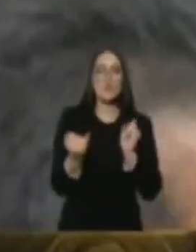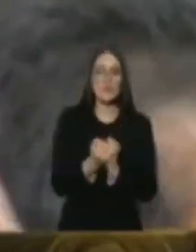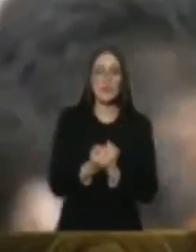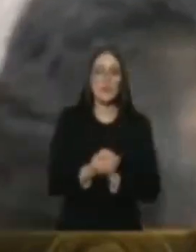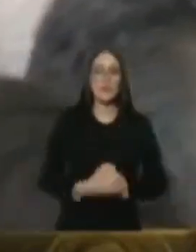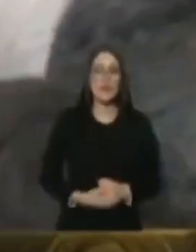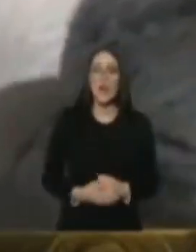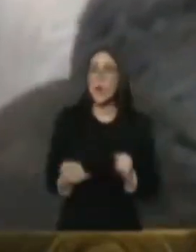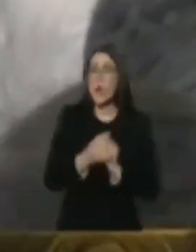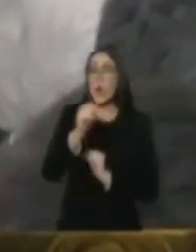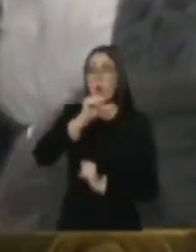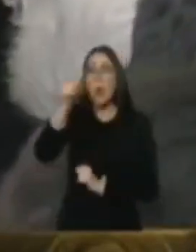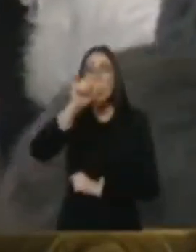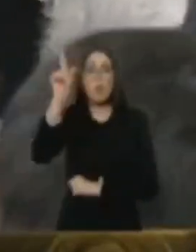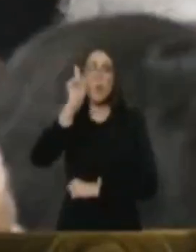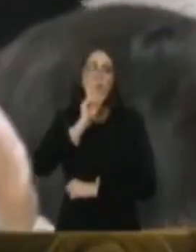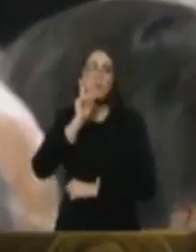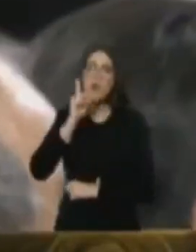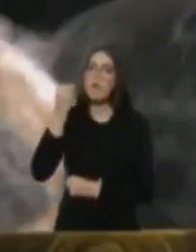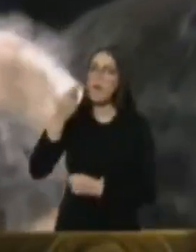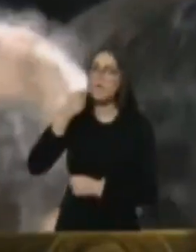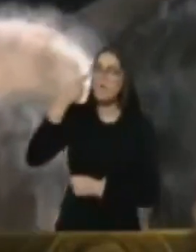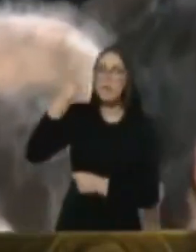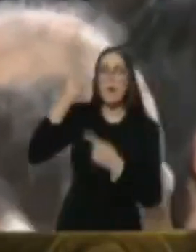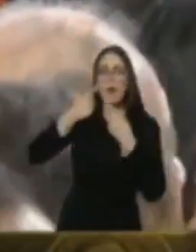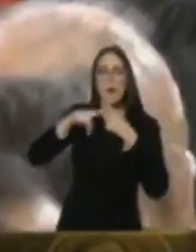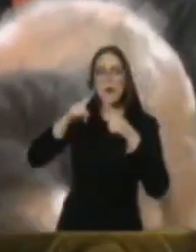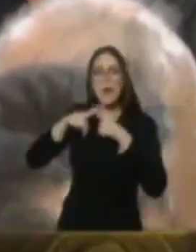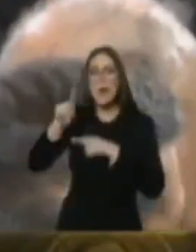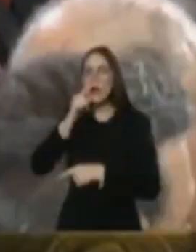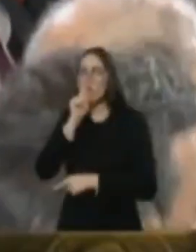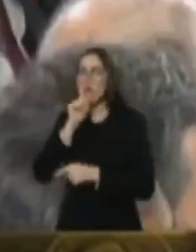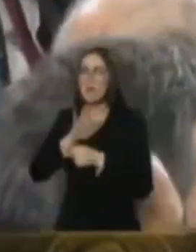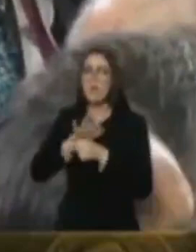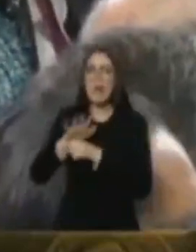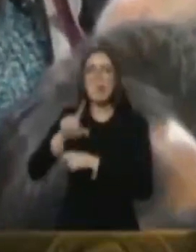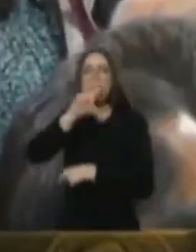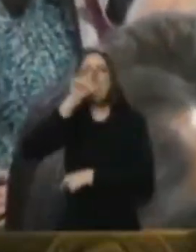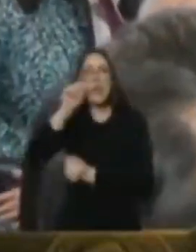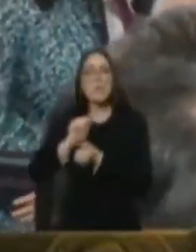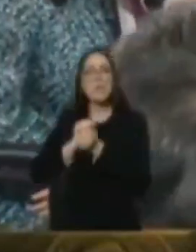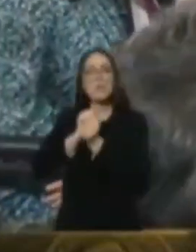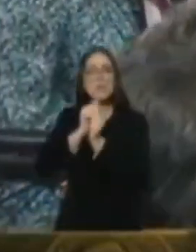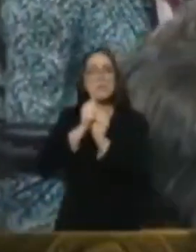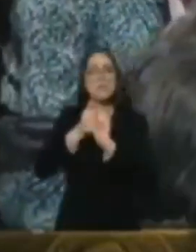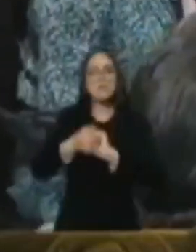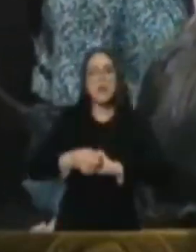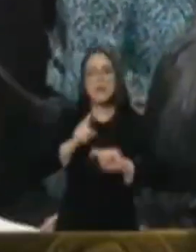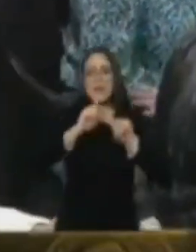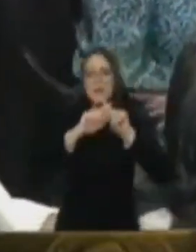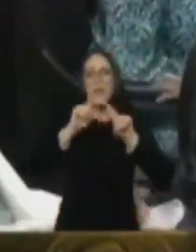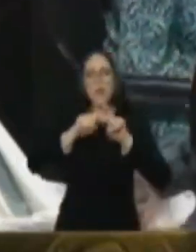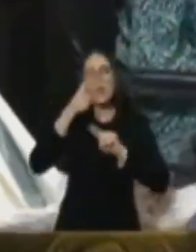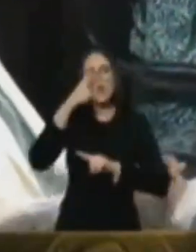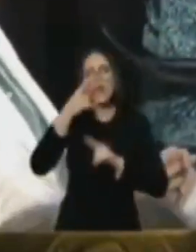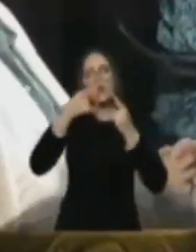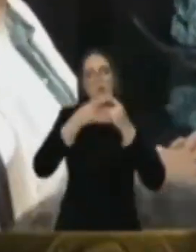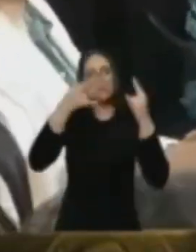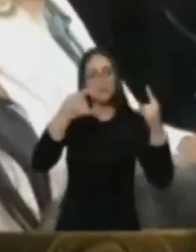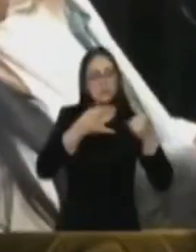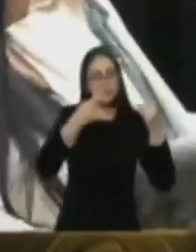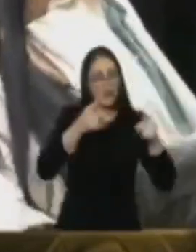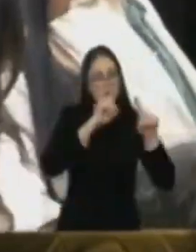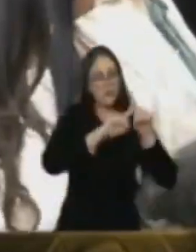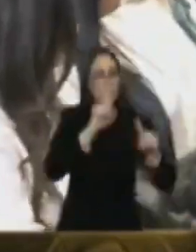famosas e infames, anónimas y estelares, fueron creando una gran galería biográfica del ser